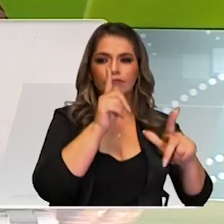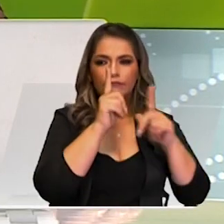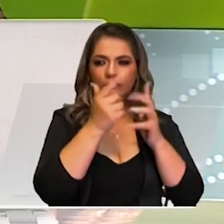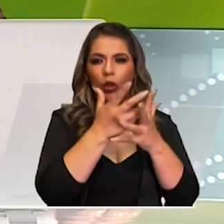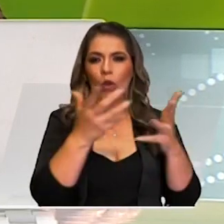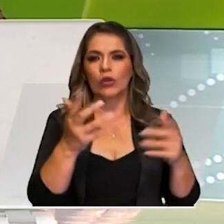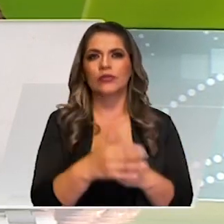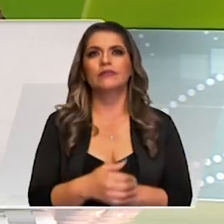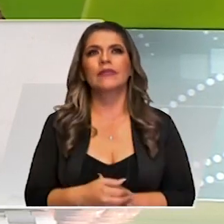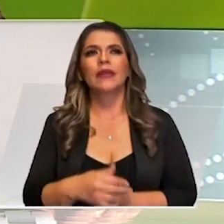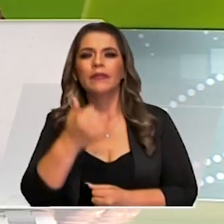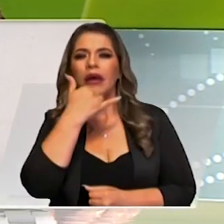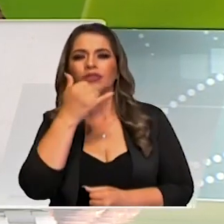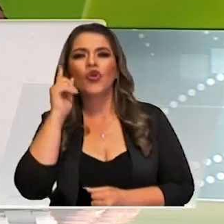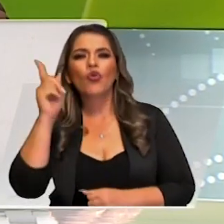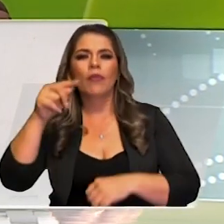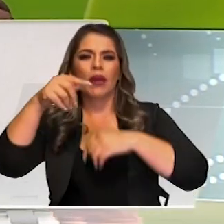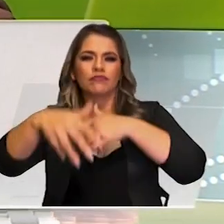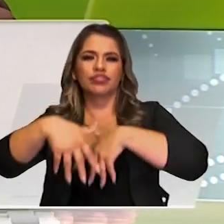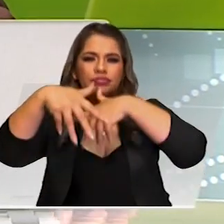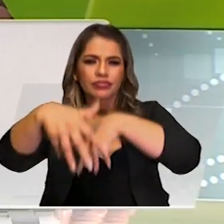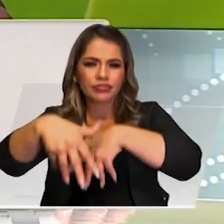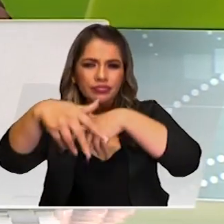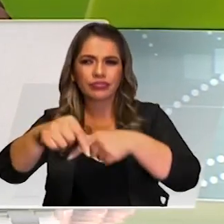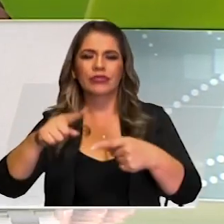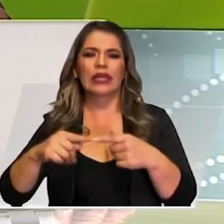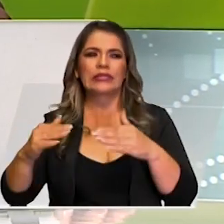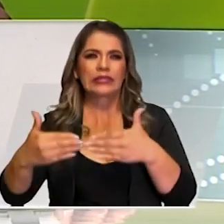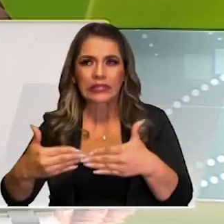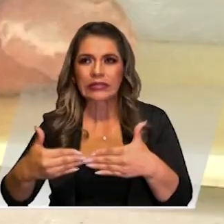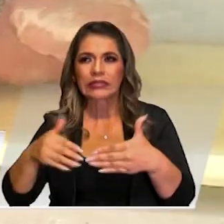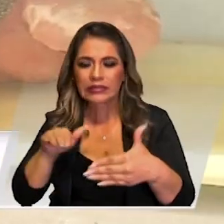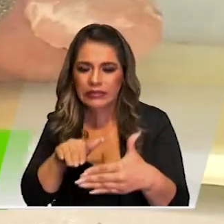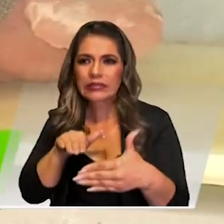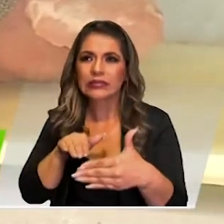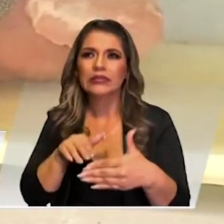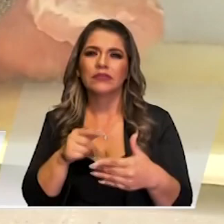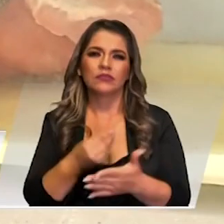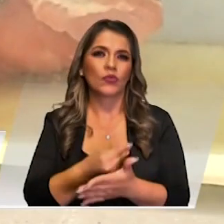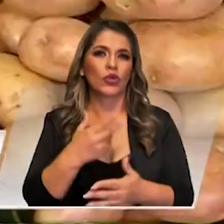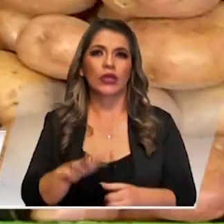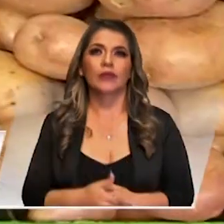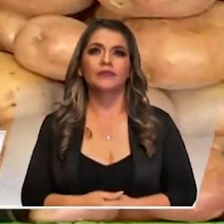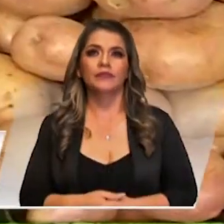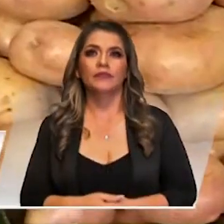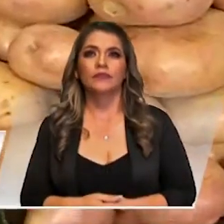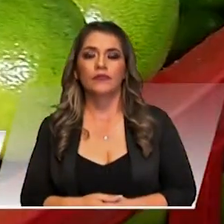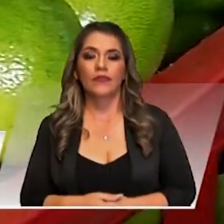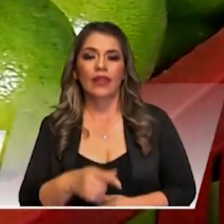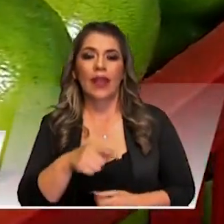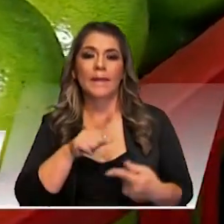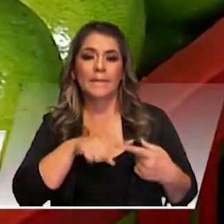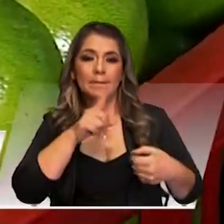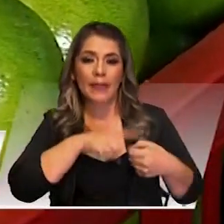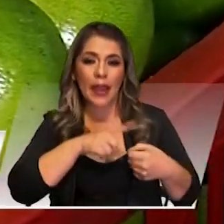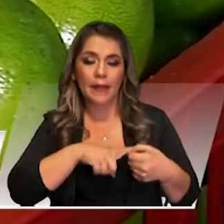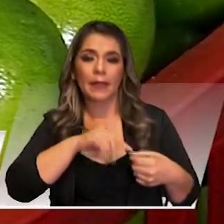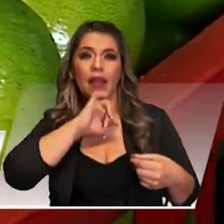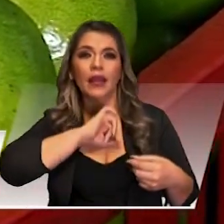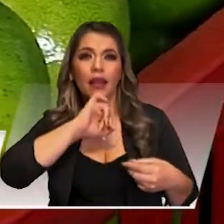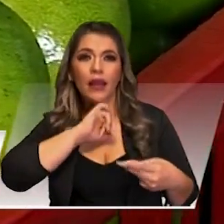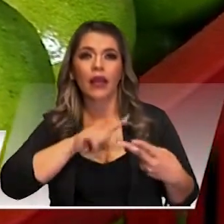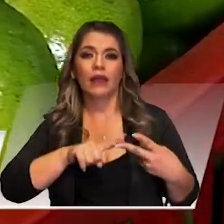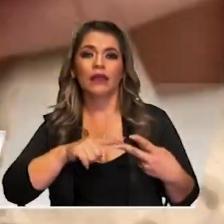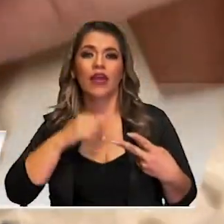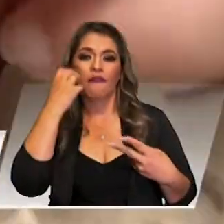y los actos vandálicos generaron incremento en la inflación. La carne de res, la papa y las frutas frescas como el lulo y